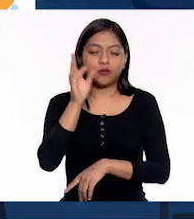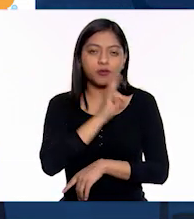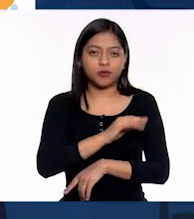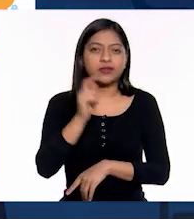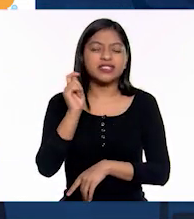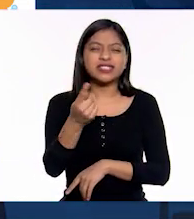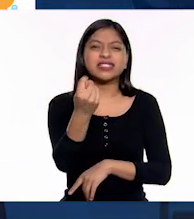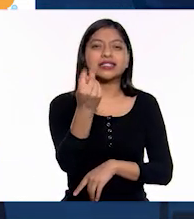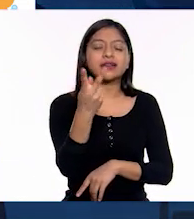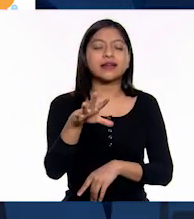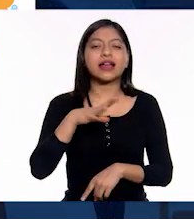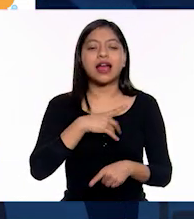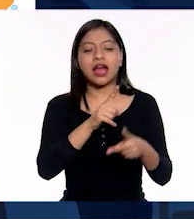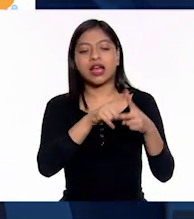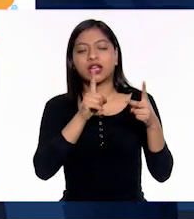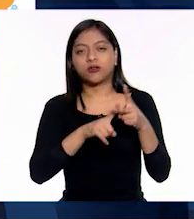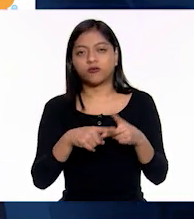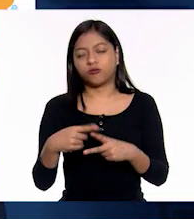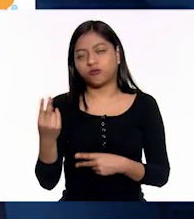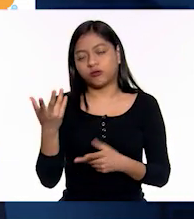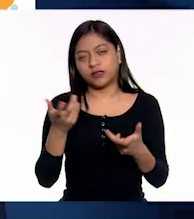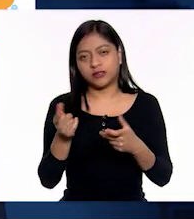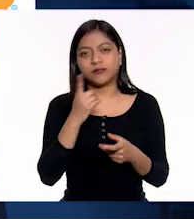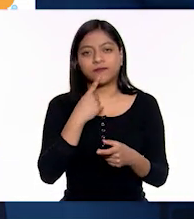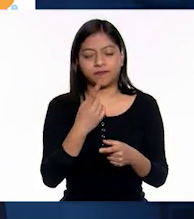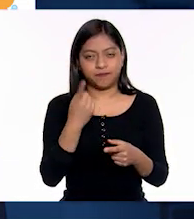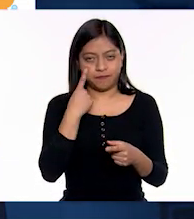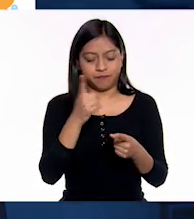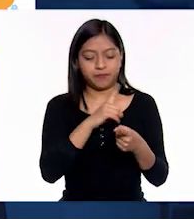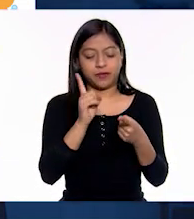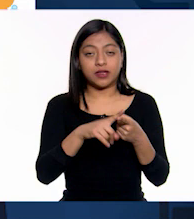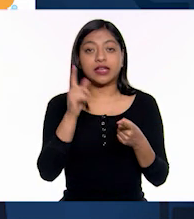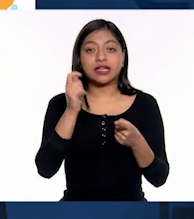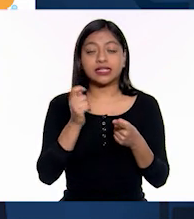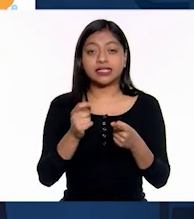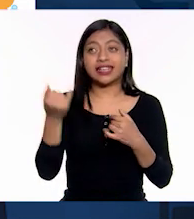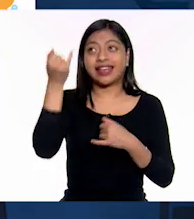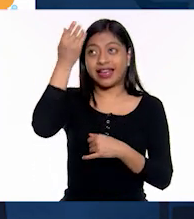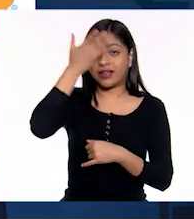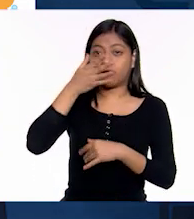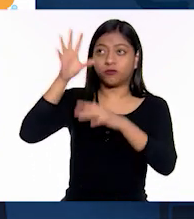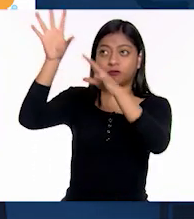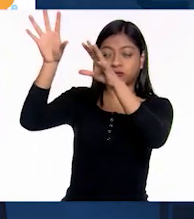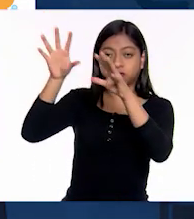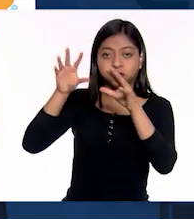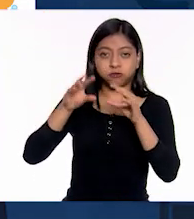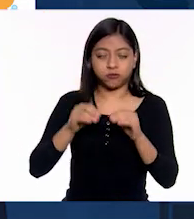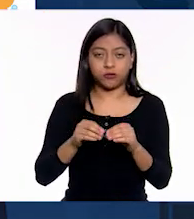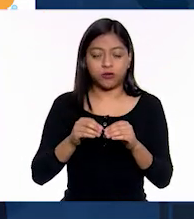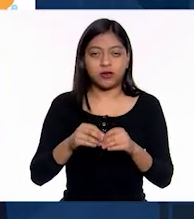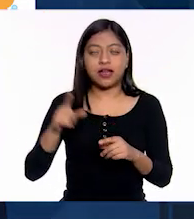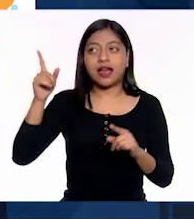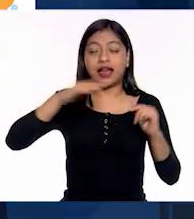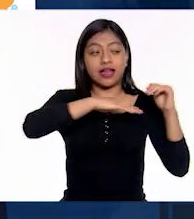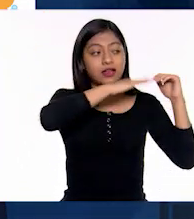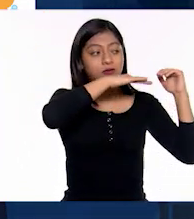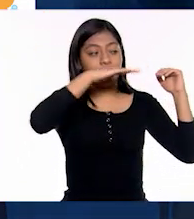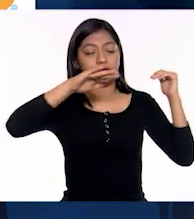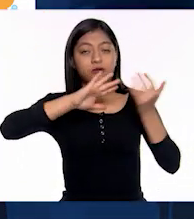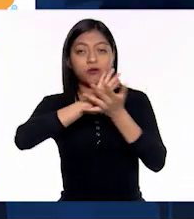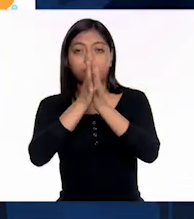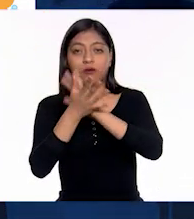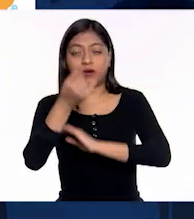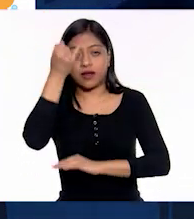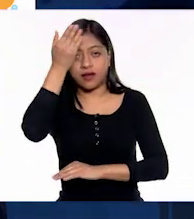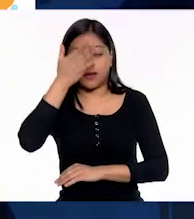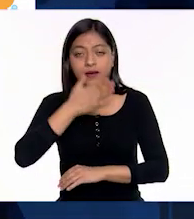realiza principalmente dos funciones. Funciona como un receptor que capta las señales de televisión que llegan en forma de ondas electromagnéticas